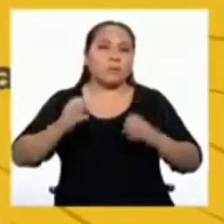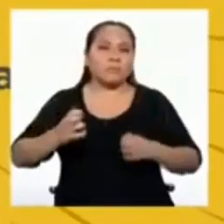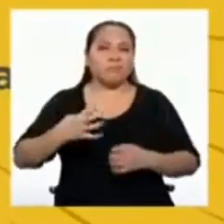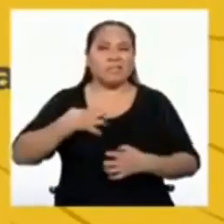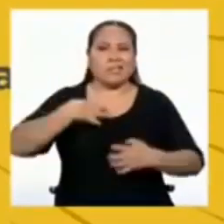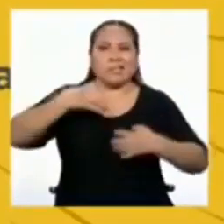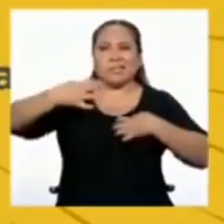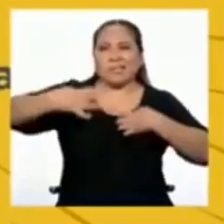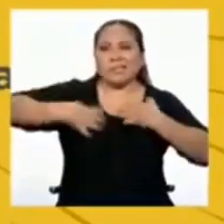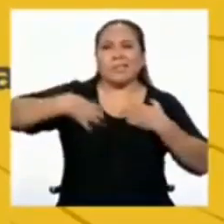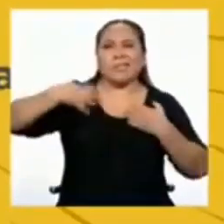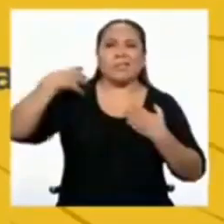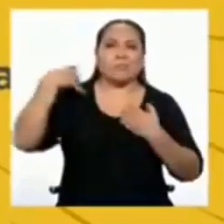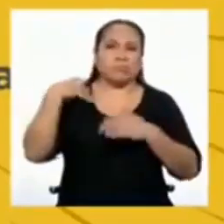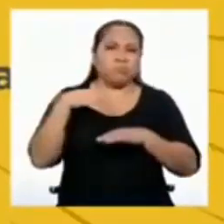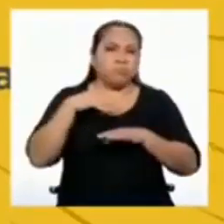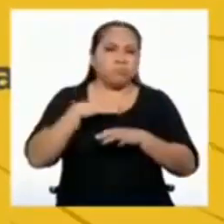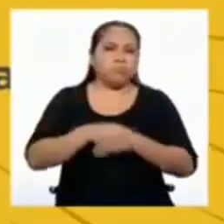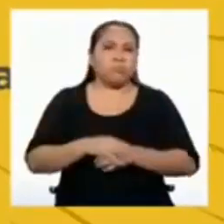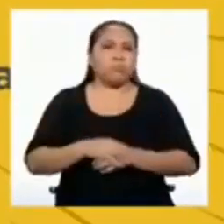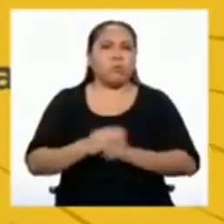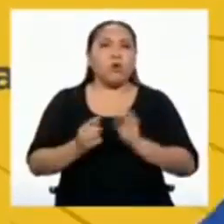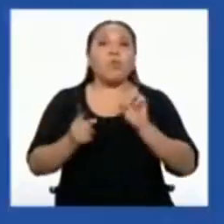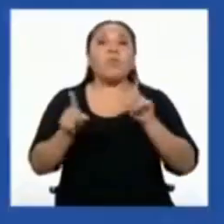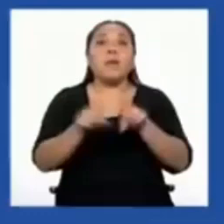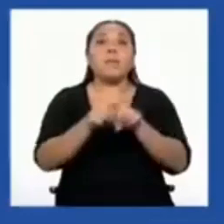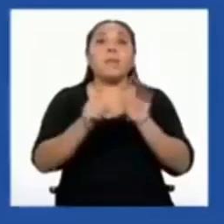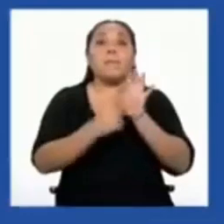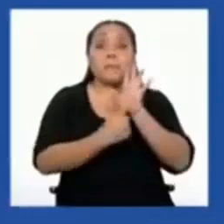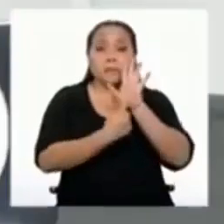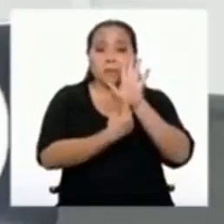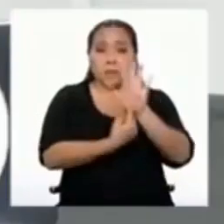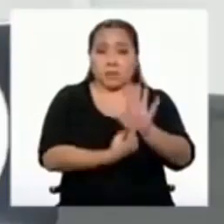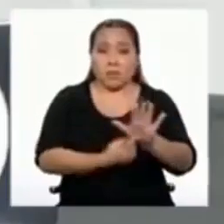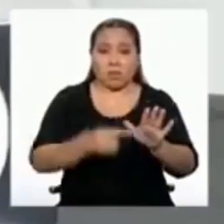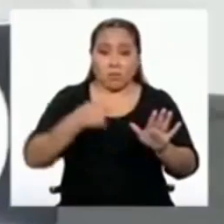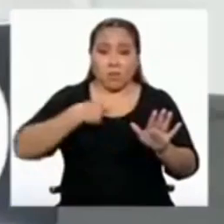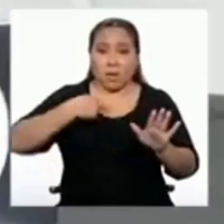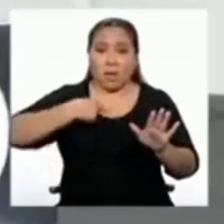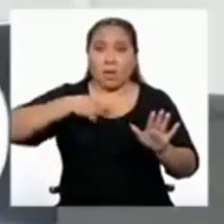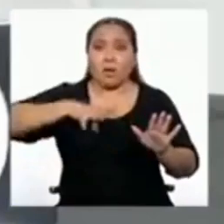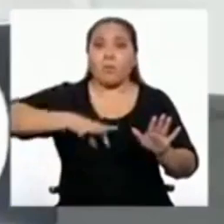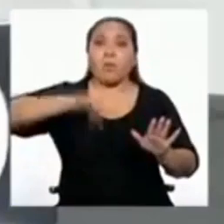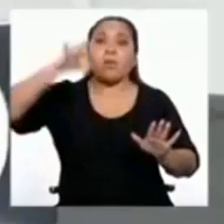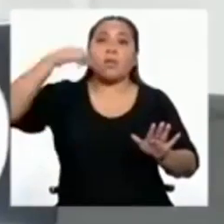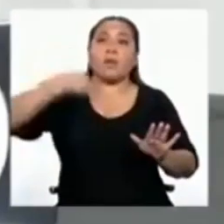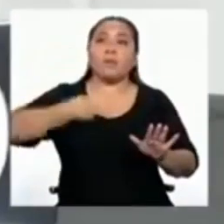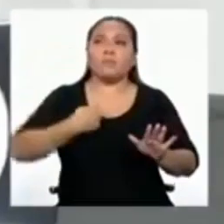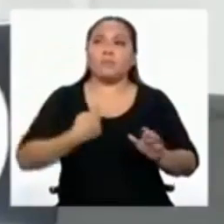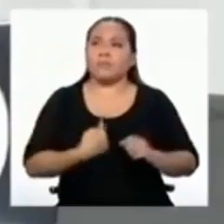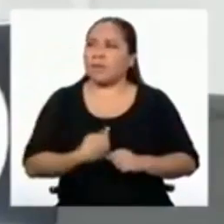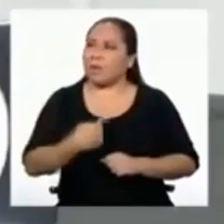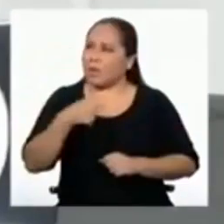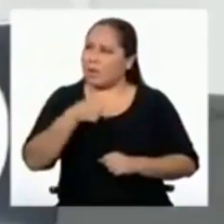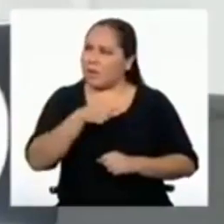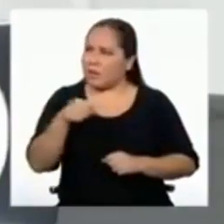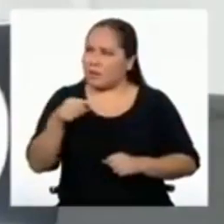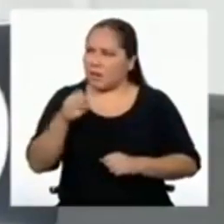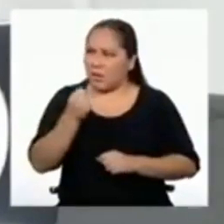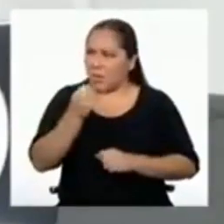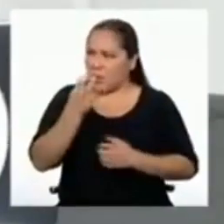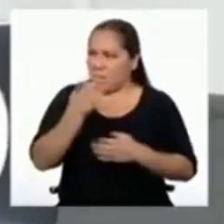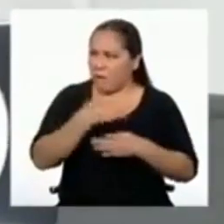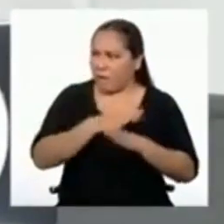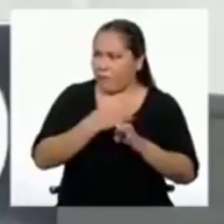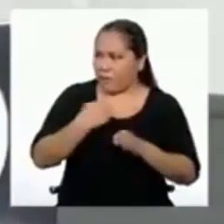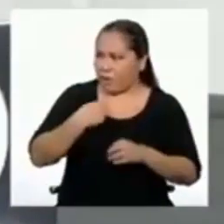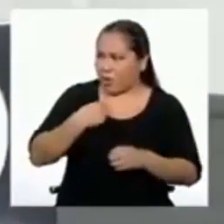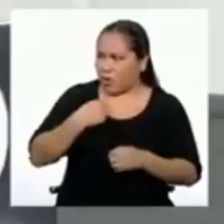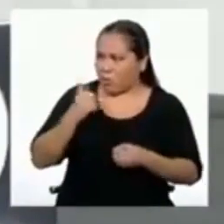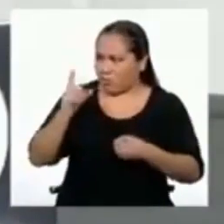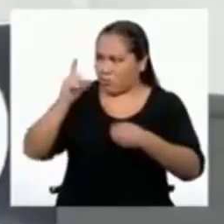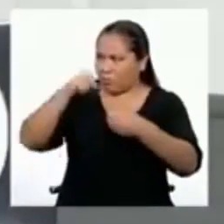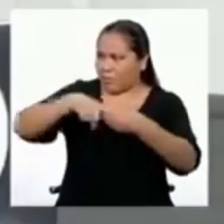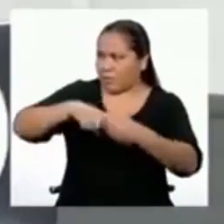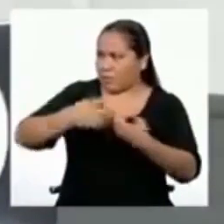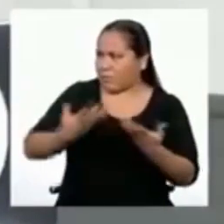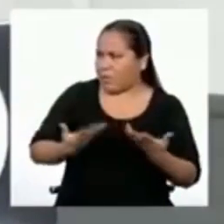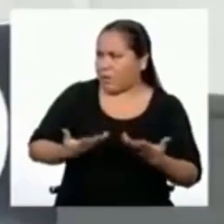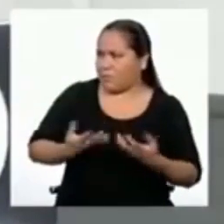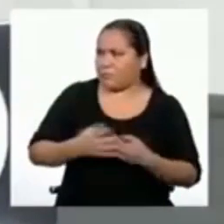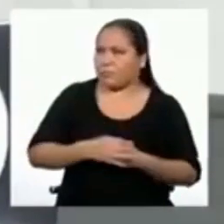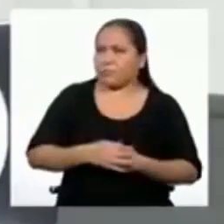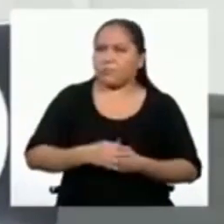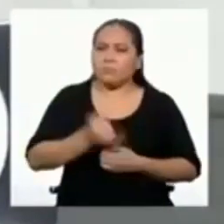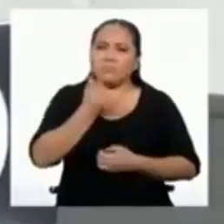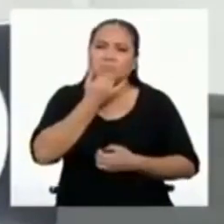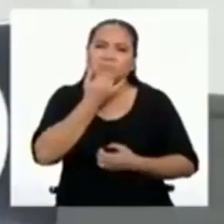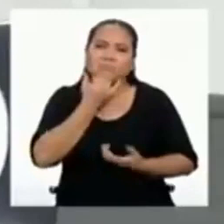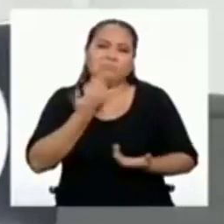o incluso presentándonos como candidatos. ¿Y esas son las únicas maneras en las que podemos participar?